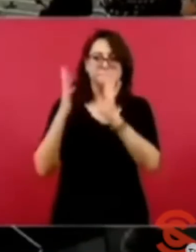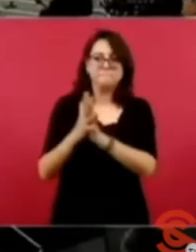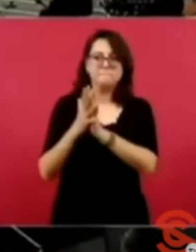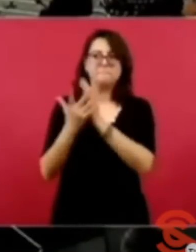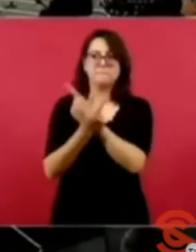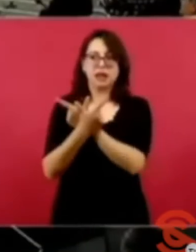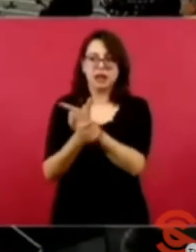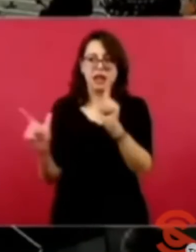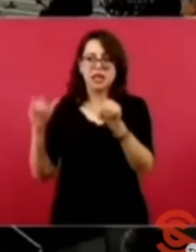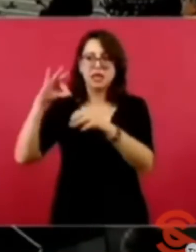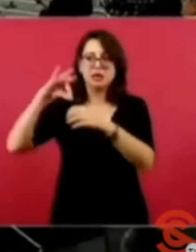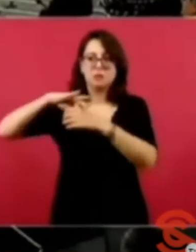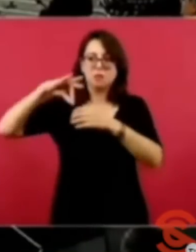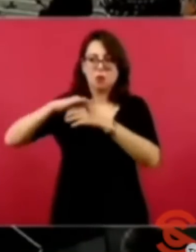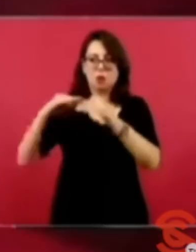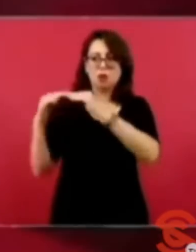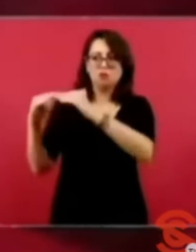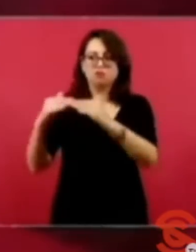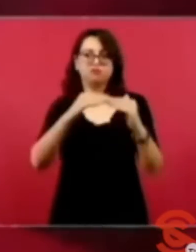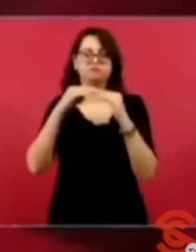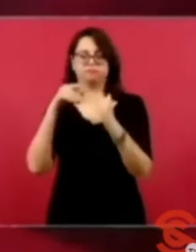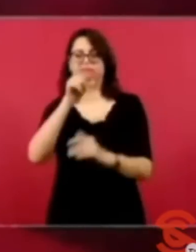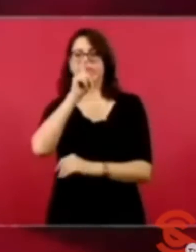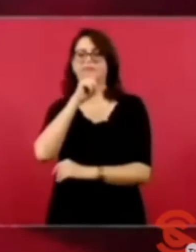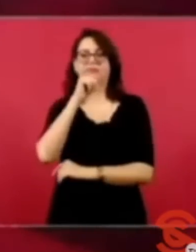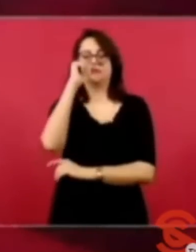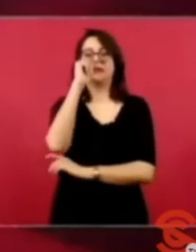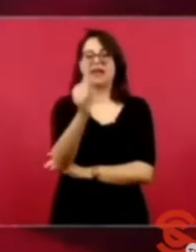Era una presidencia